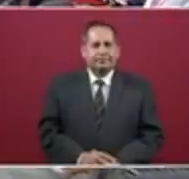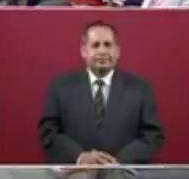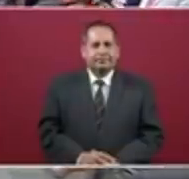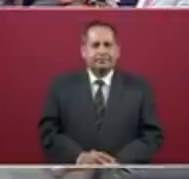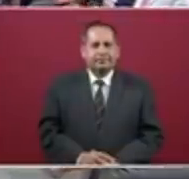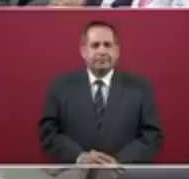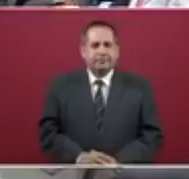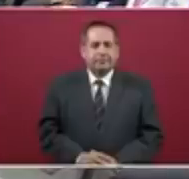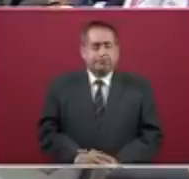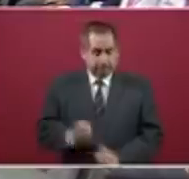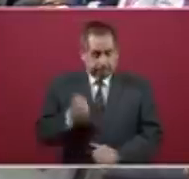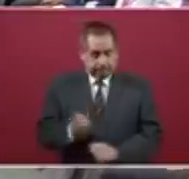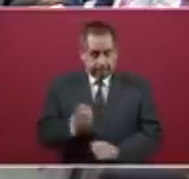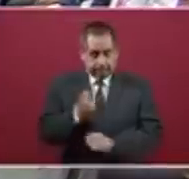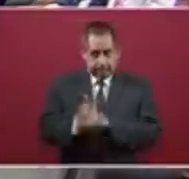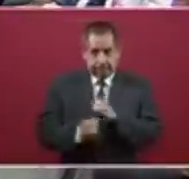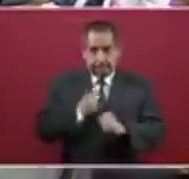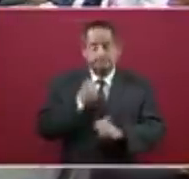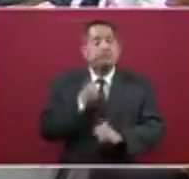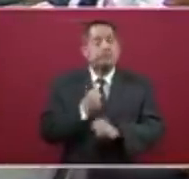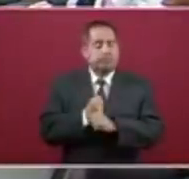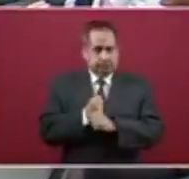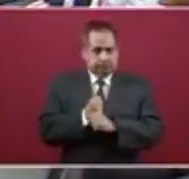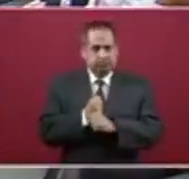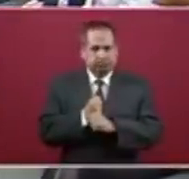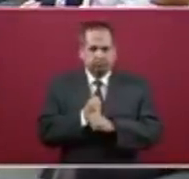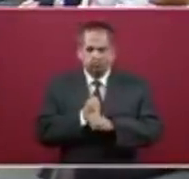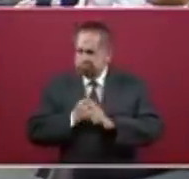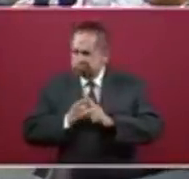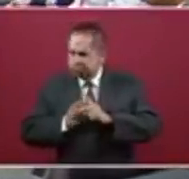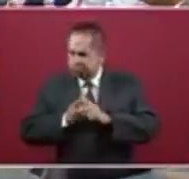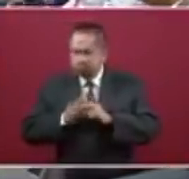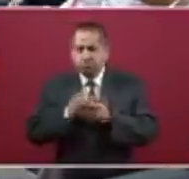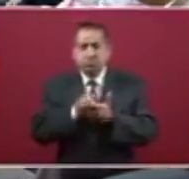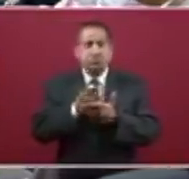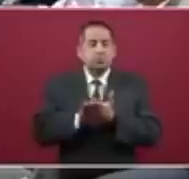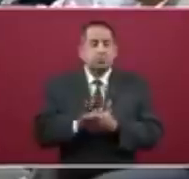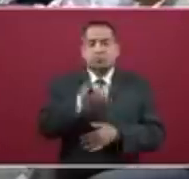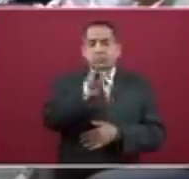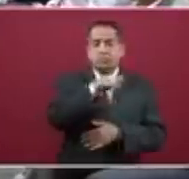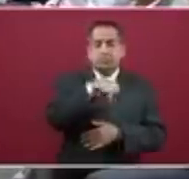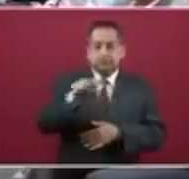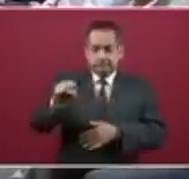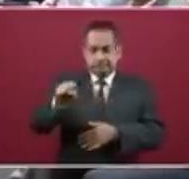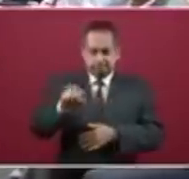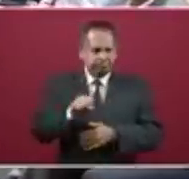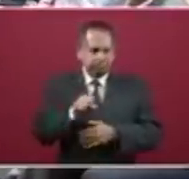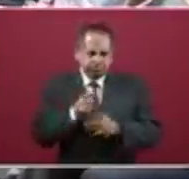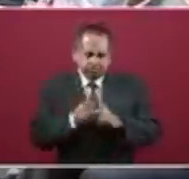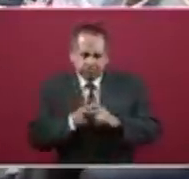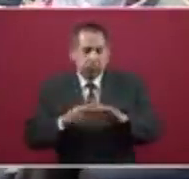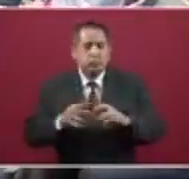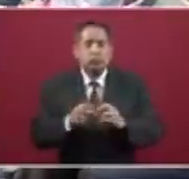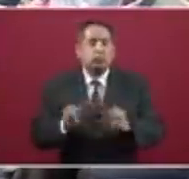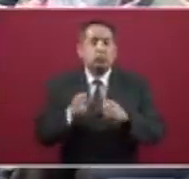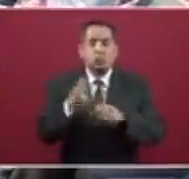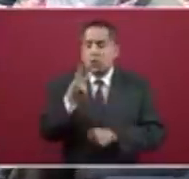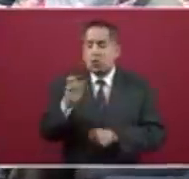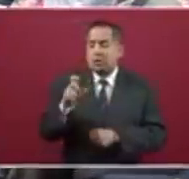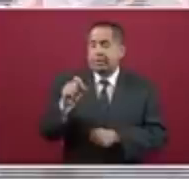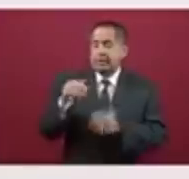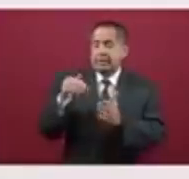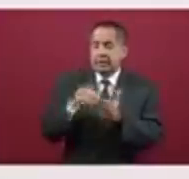en este año según datos del seguro social se han creado 220